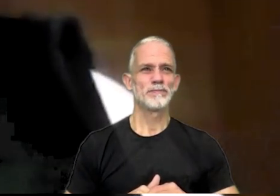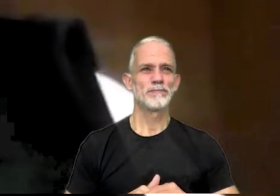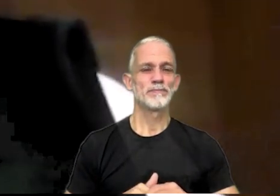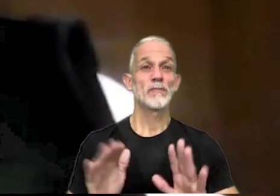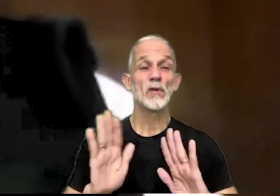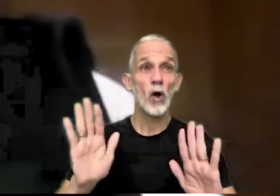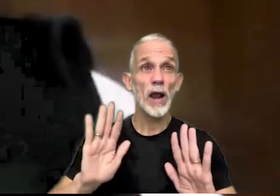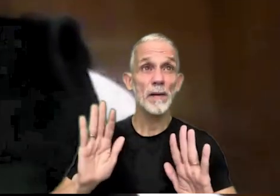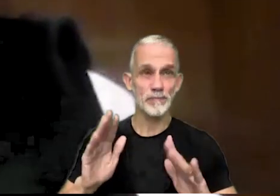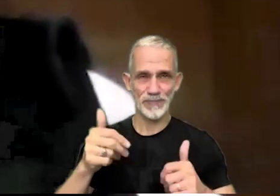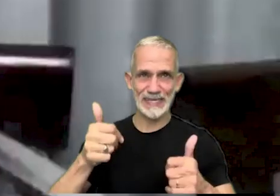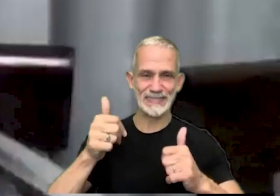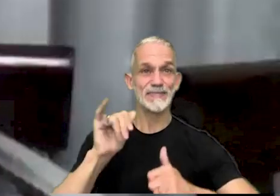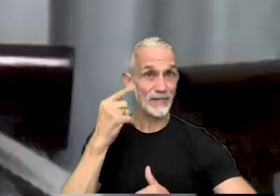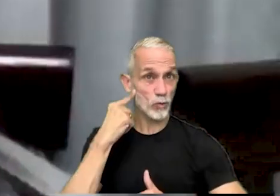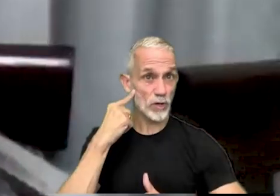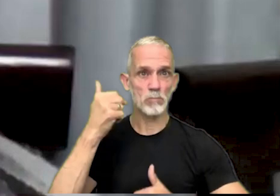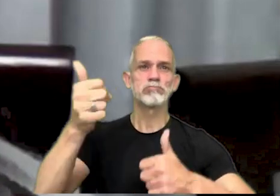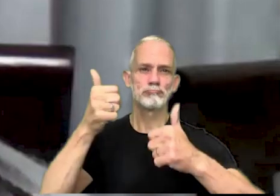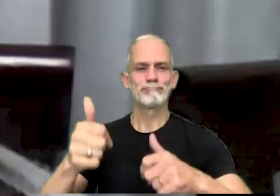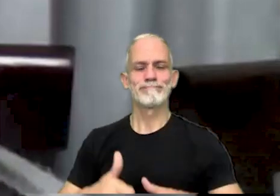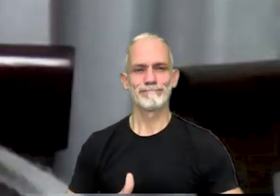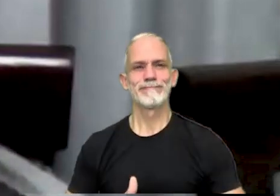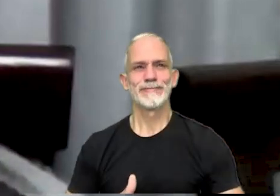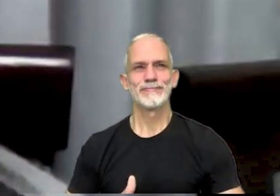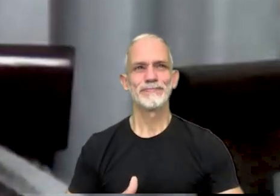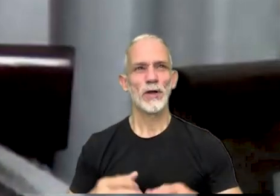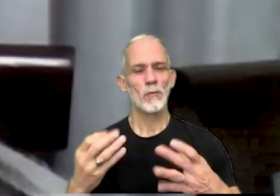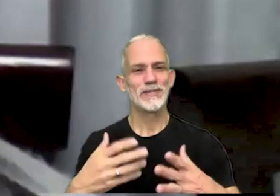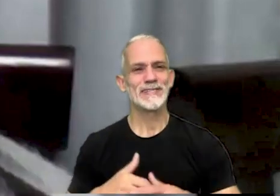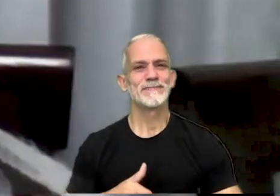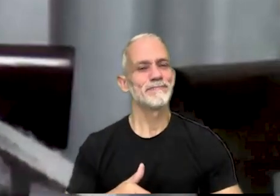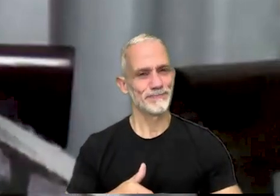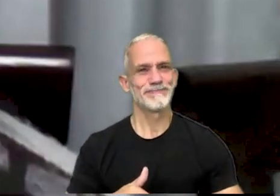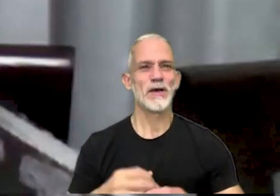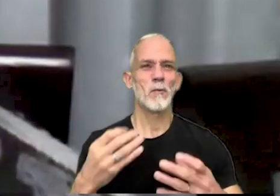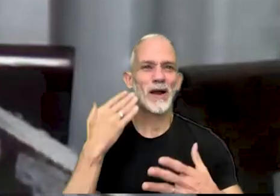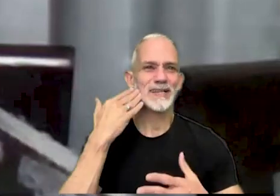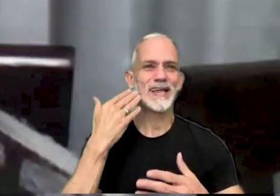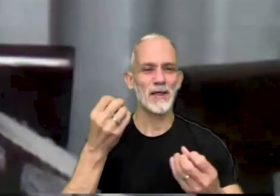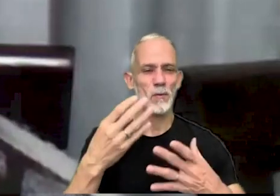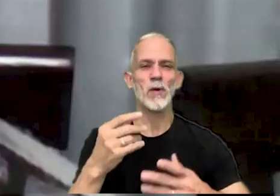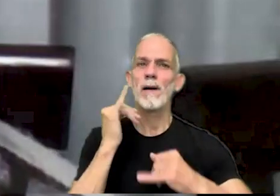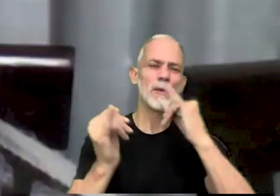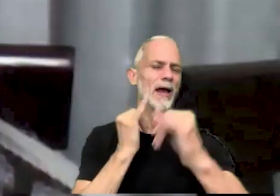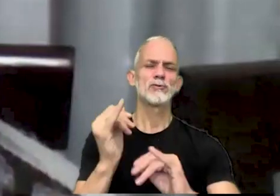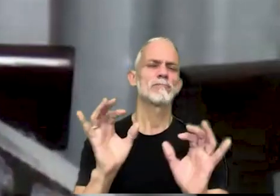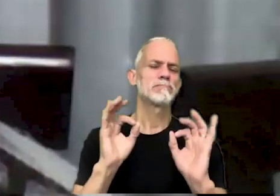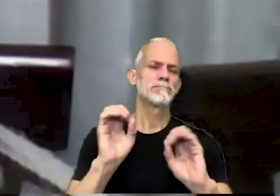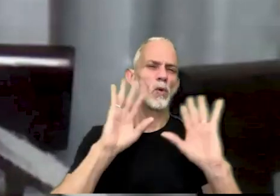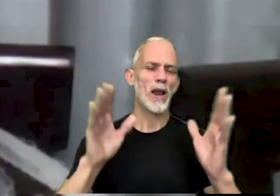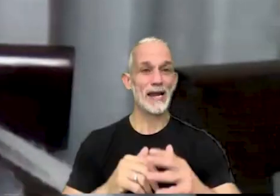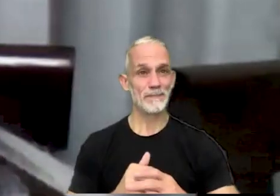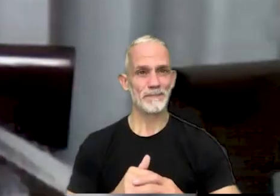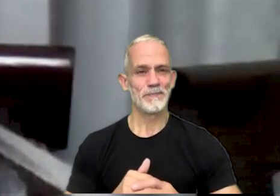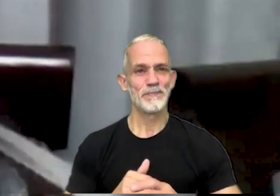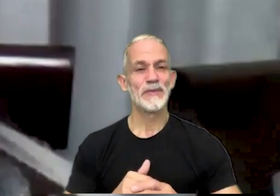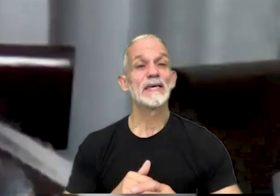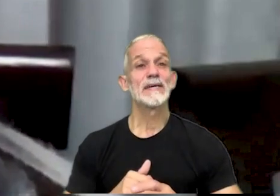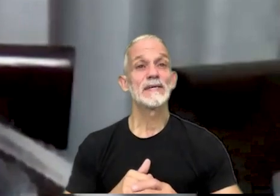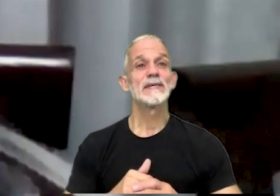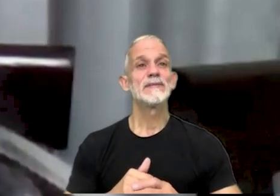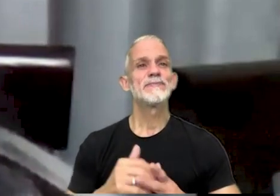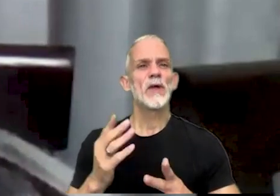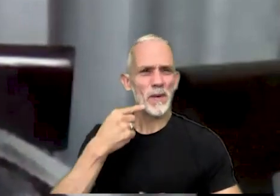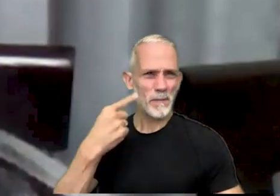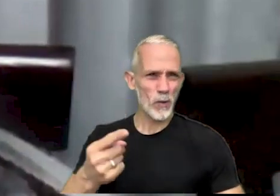¿Querés Hola, hablar, Oscar? ¿Sí, Hola. se escucha? Sí, se ¿Sí? ¿Cómo escucha. estás? ¿Qué tal? Buenas tardes, muy buena la explicación. Gracias.